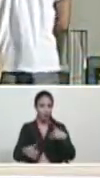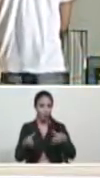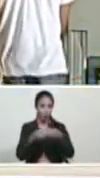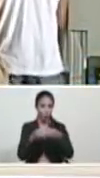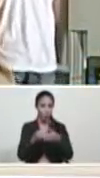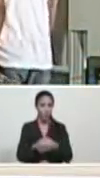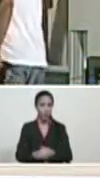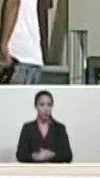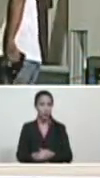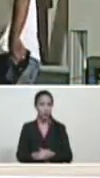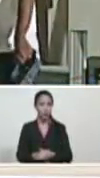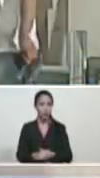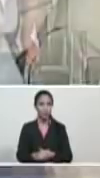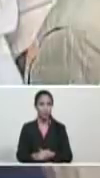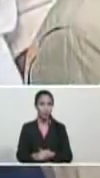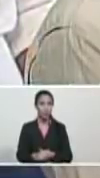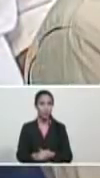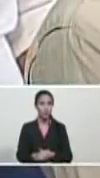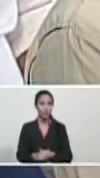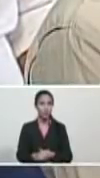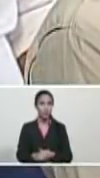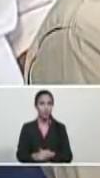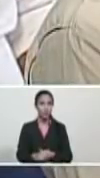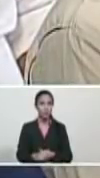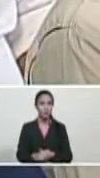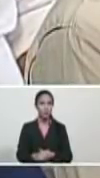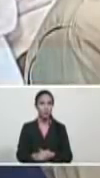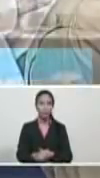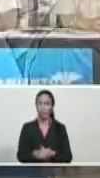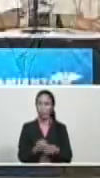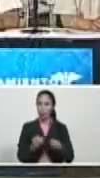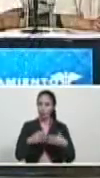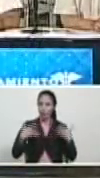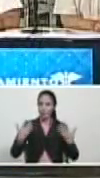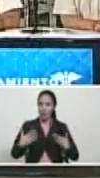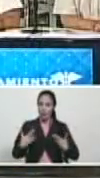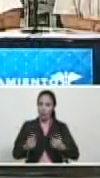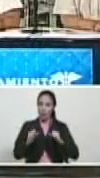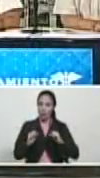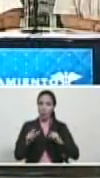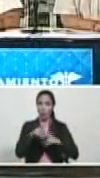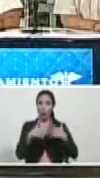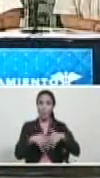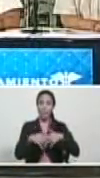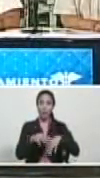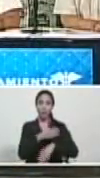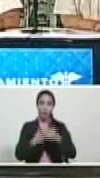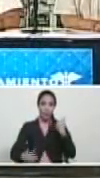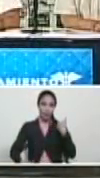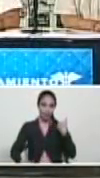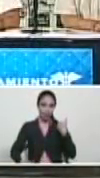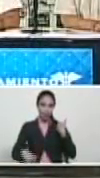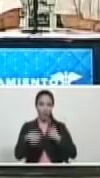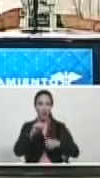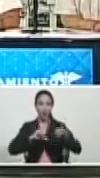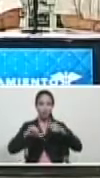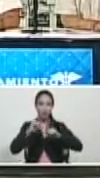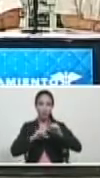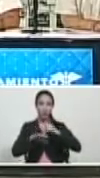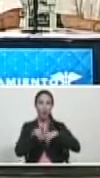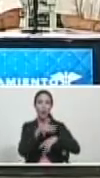Gregorio, que tú formas parte de ese Consejo Científico también, y es presidente de una industria, Kim Biotep,